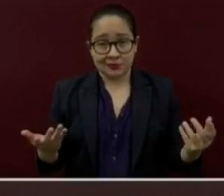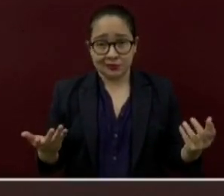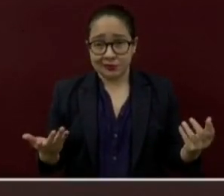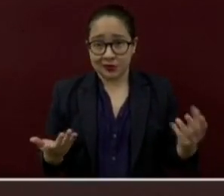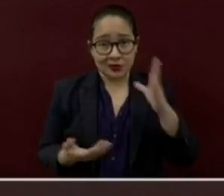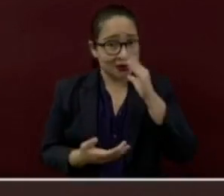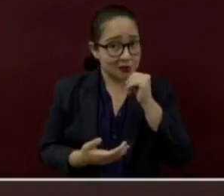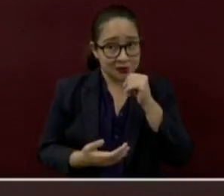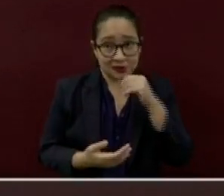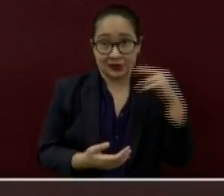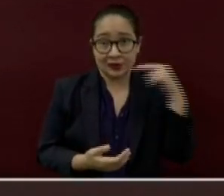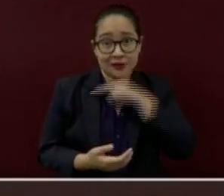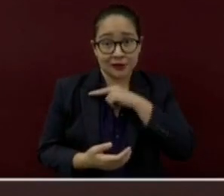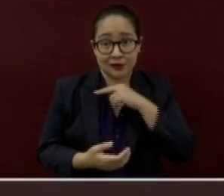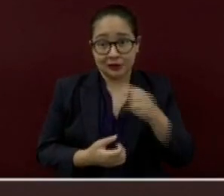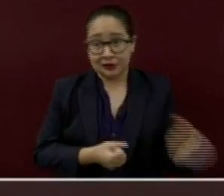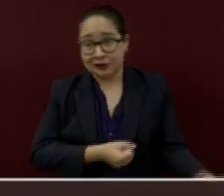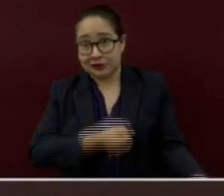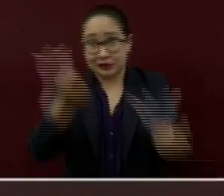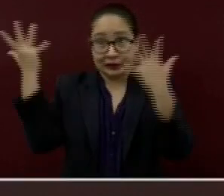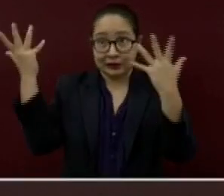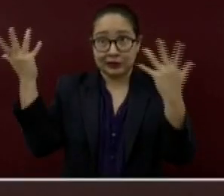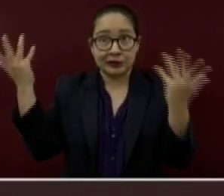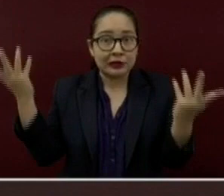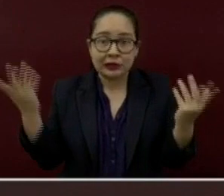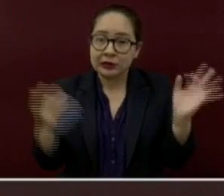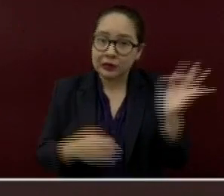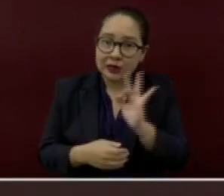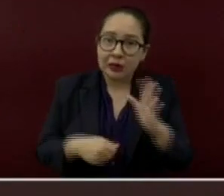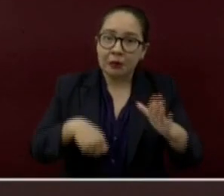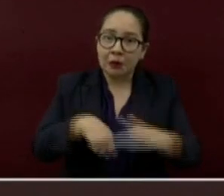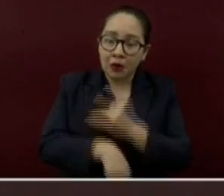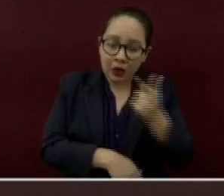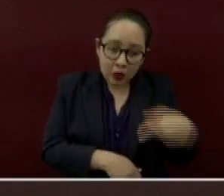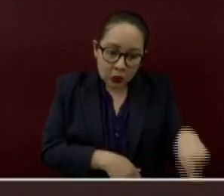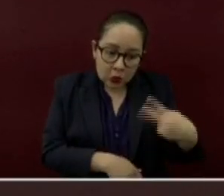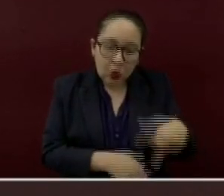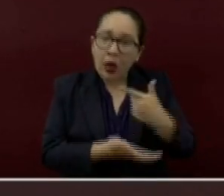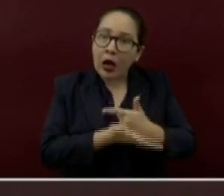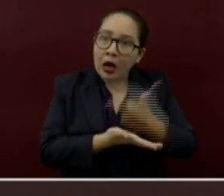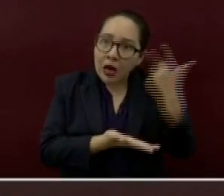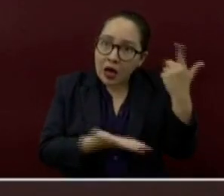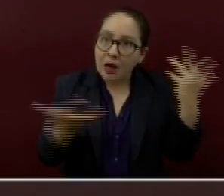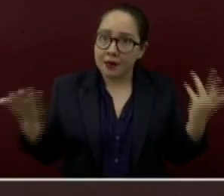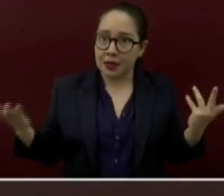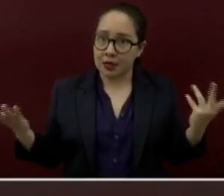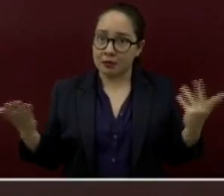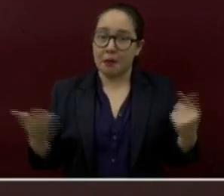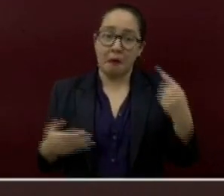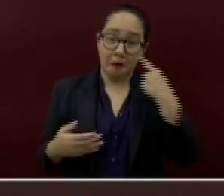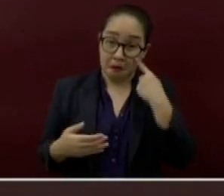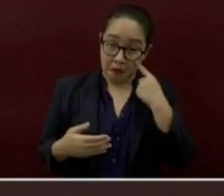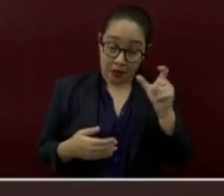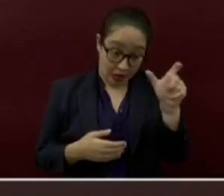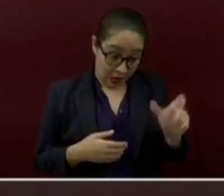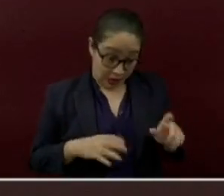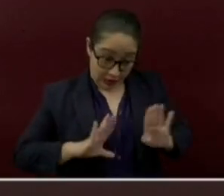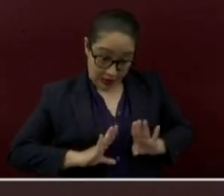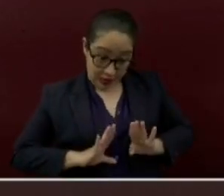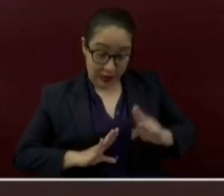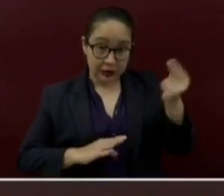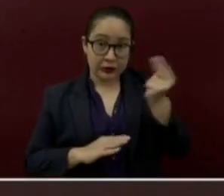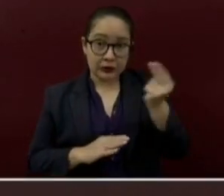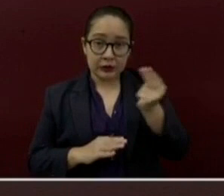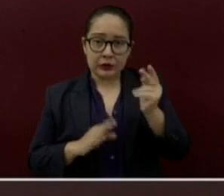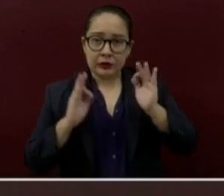rápido aunque quisiéramos debido a la misma gravedad primero un paciente en estas condiciones se tiene que